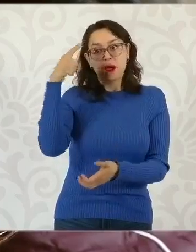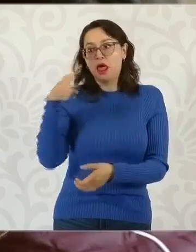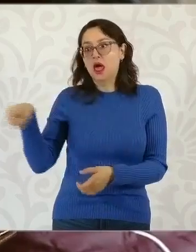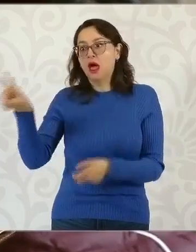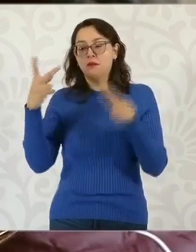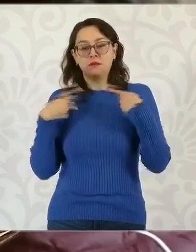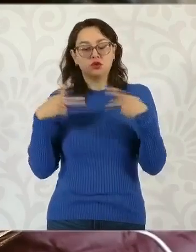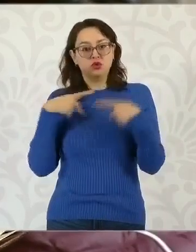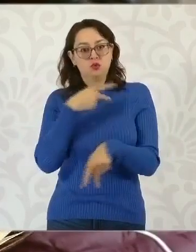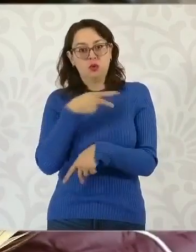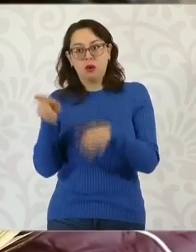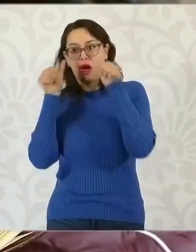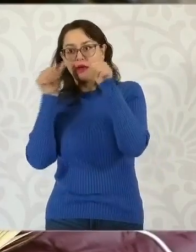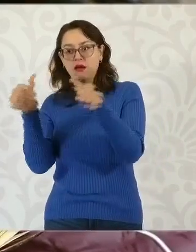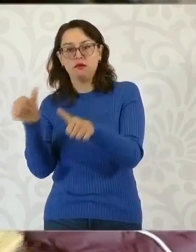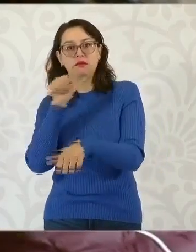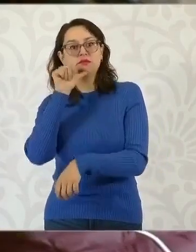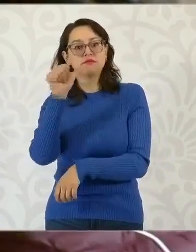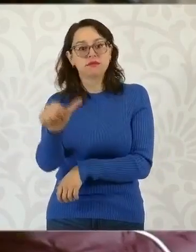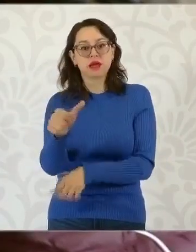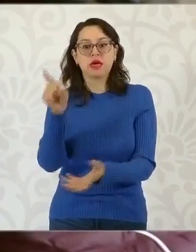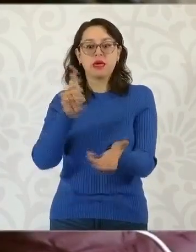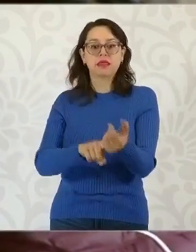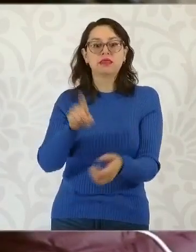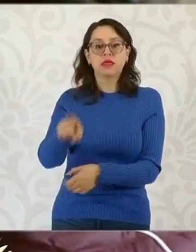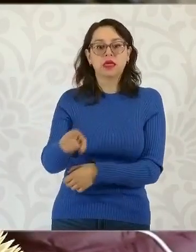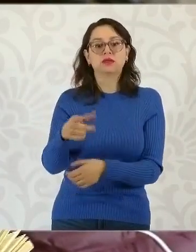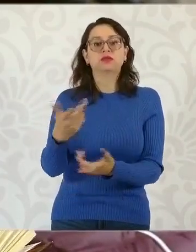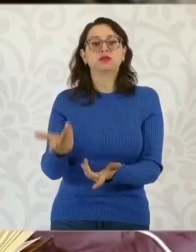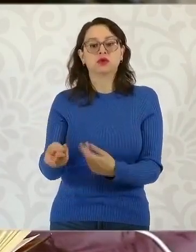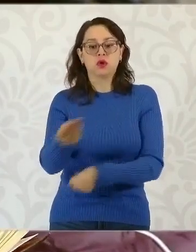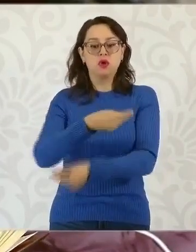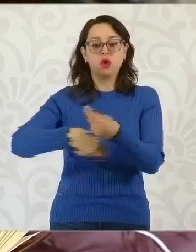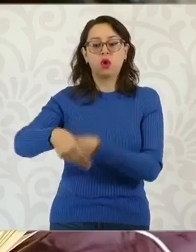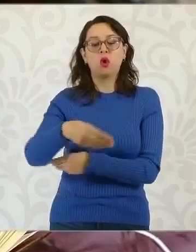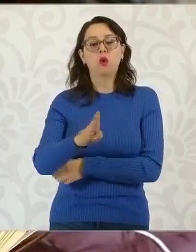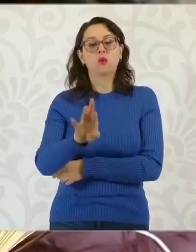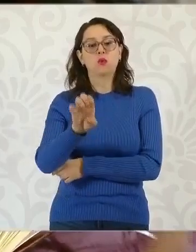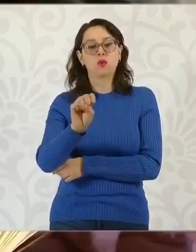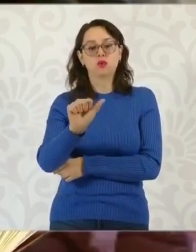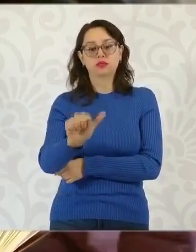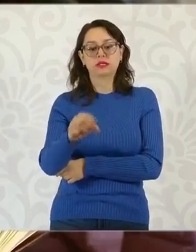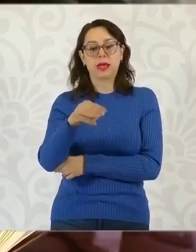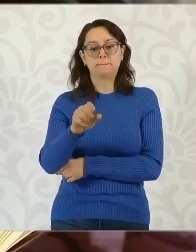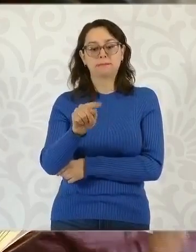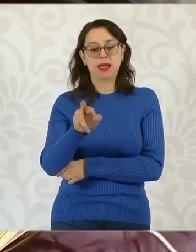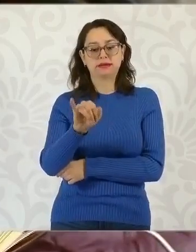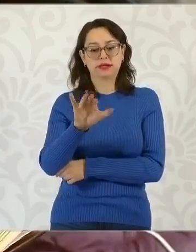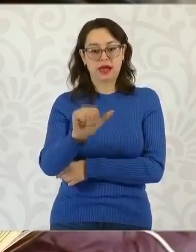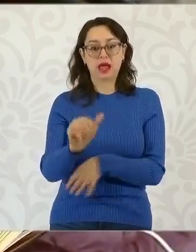vulnerables, y que esto se habría hecho a través de una casa de cambio llamada Bursamétrica. Sabemos que existen